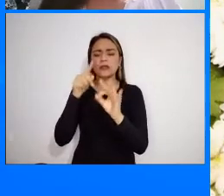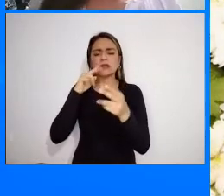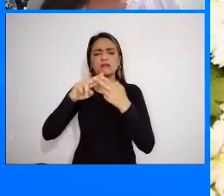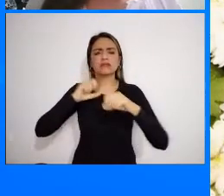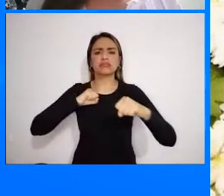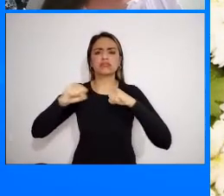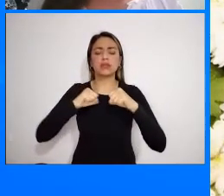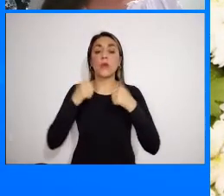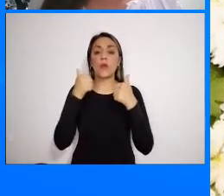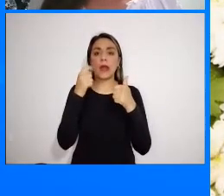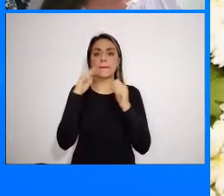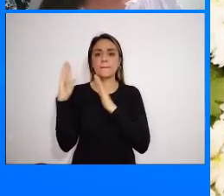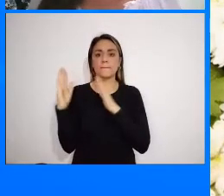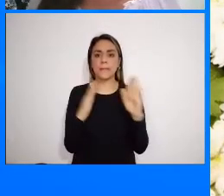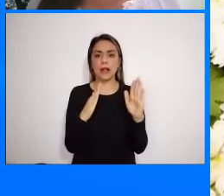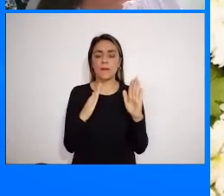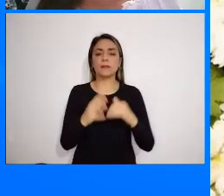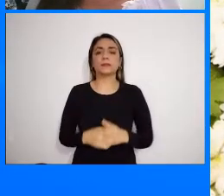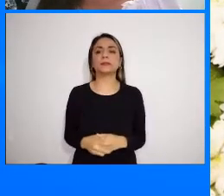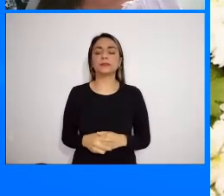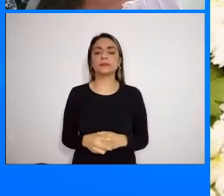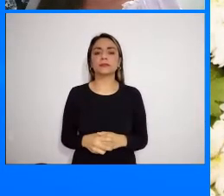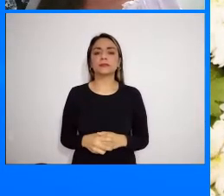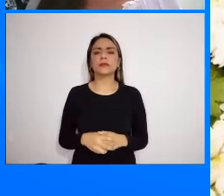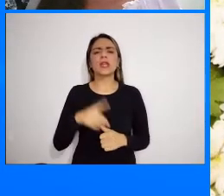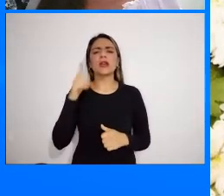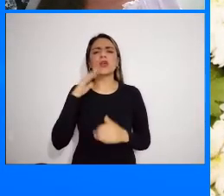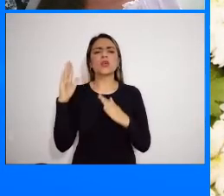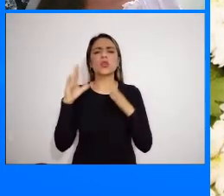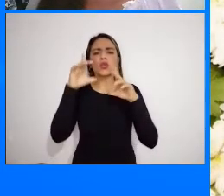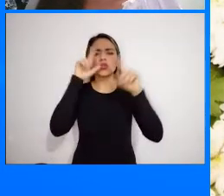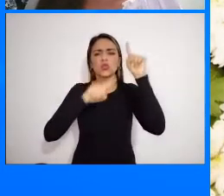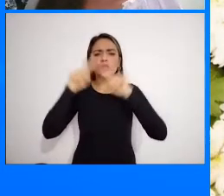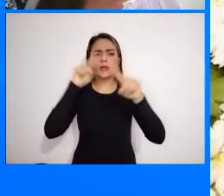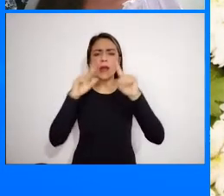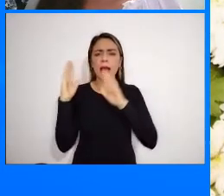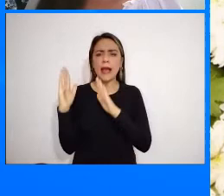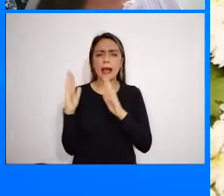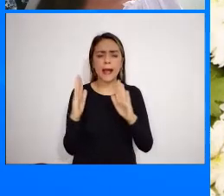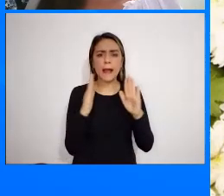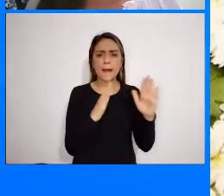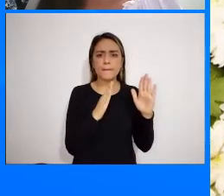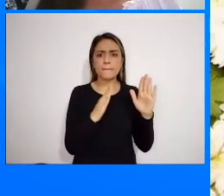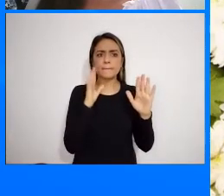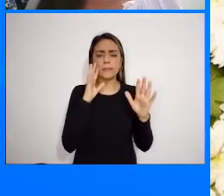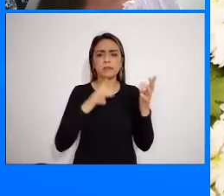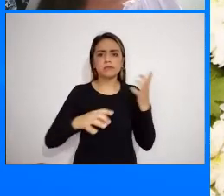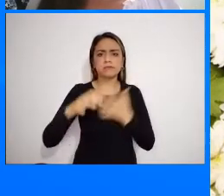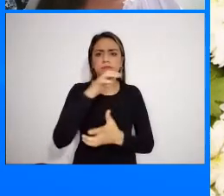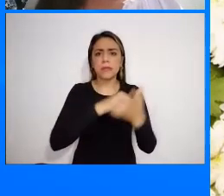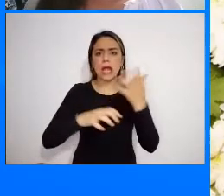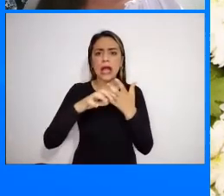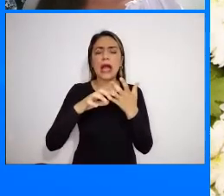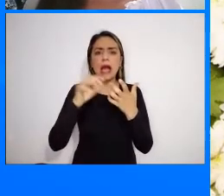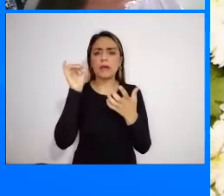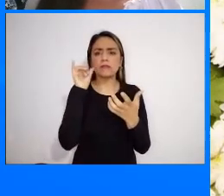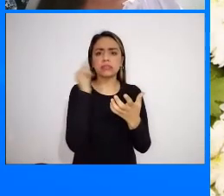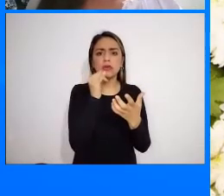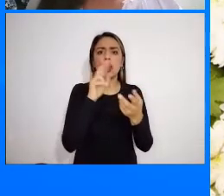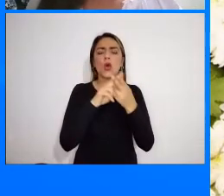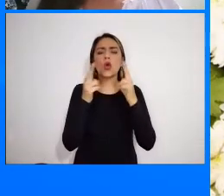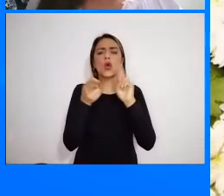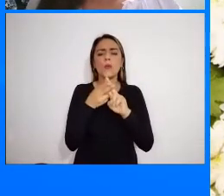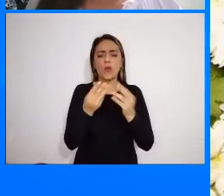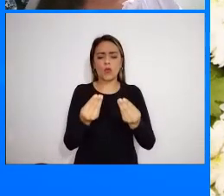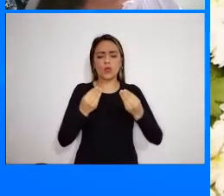muy buena planificación también. O sea, el turismo bien planificado, el ecoturismo bien planificado, pues